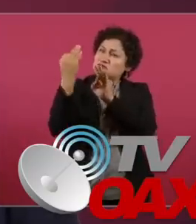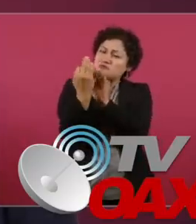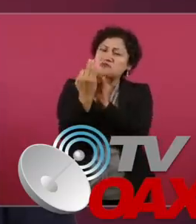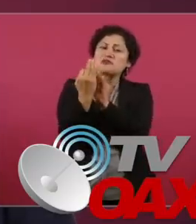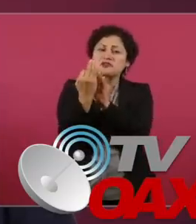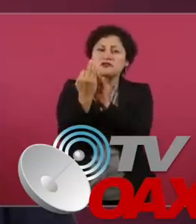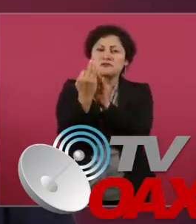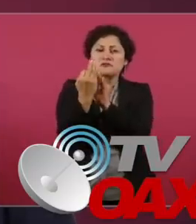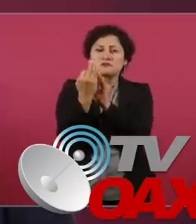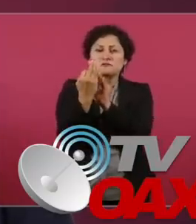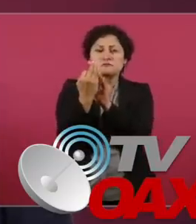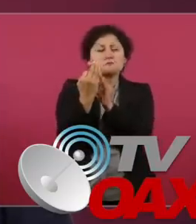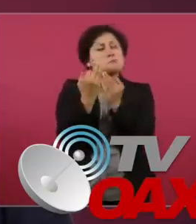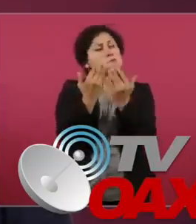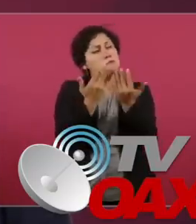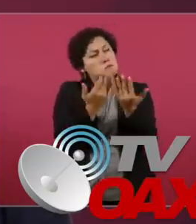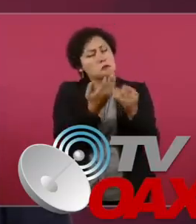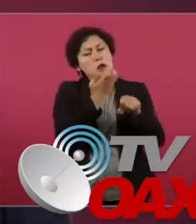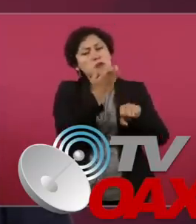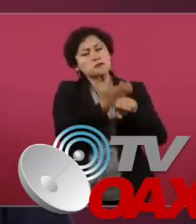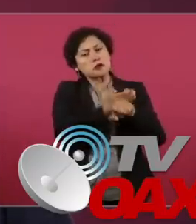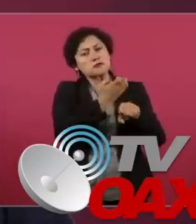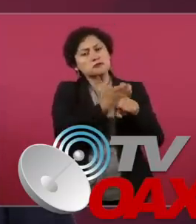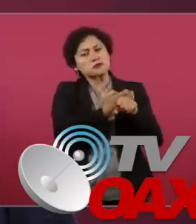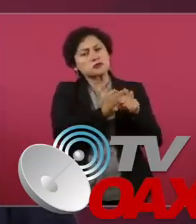y no tan lejos de Estados Unidos.